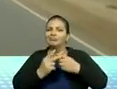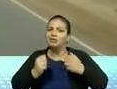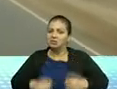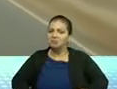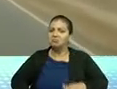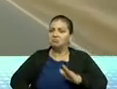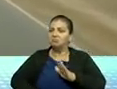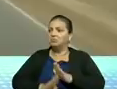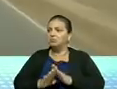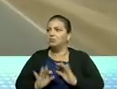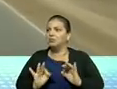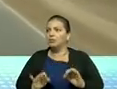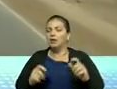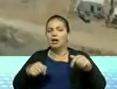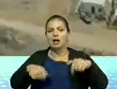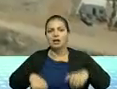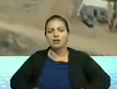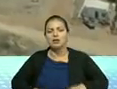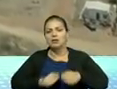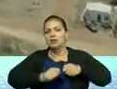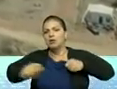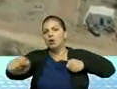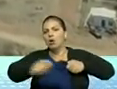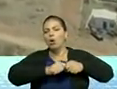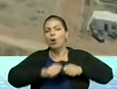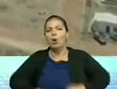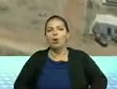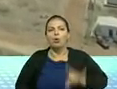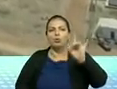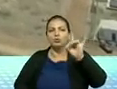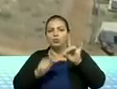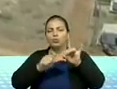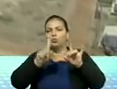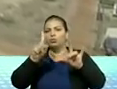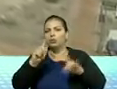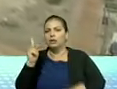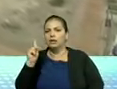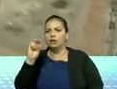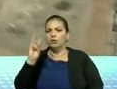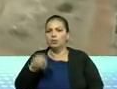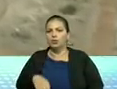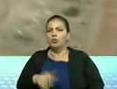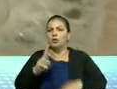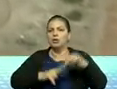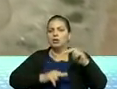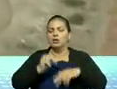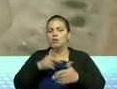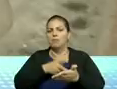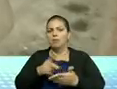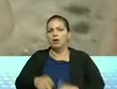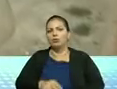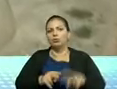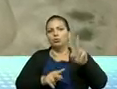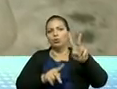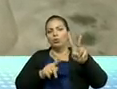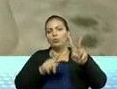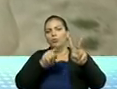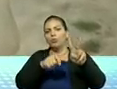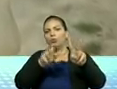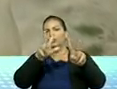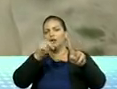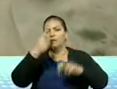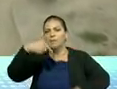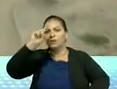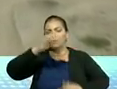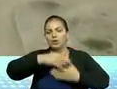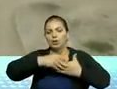primera etapa, son 8.2 kilómetros con una inversión de 2.3 millones de dólares, lo cual genera